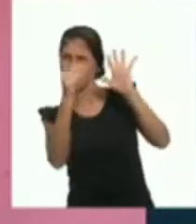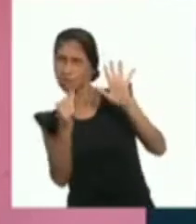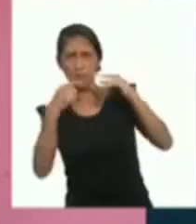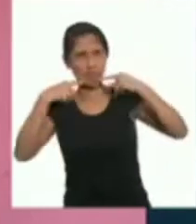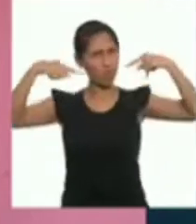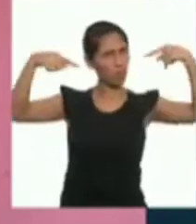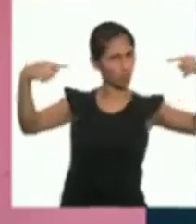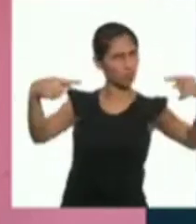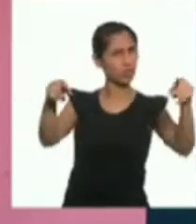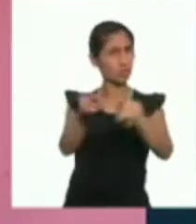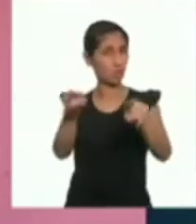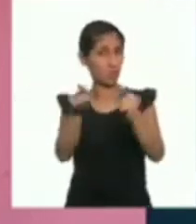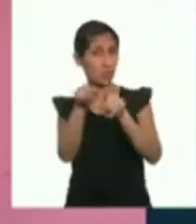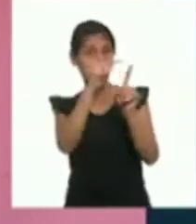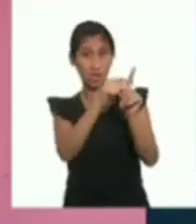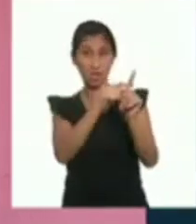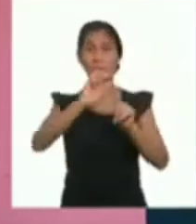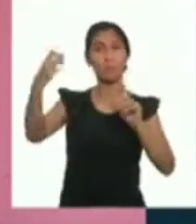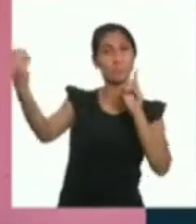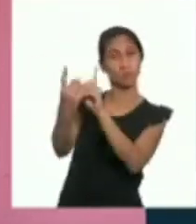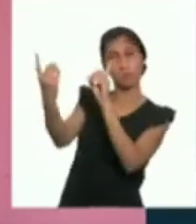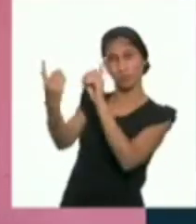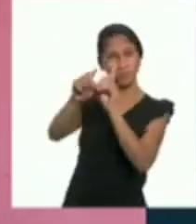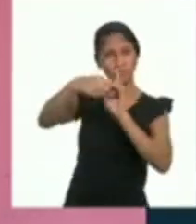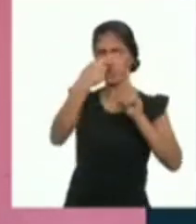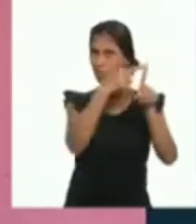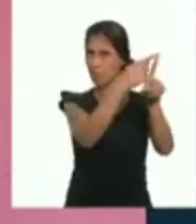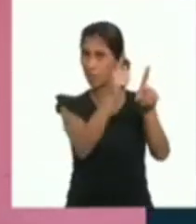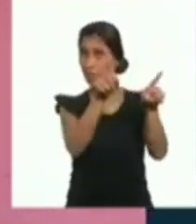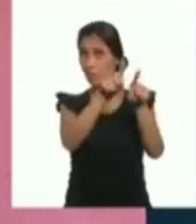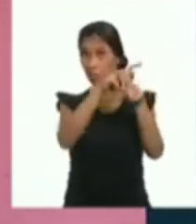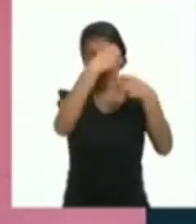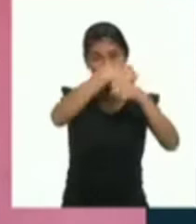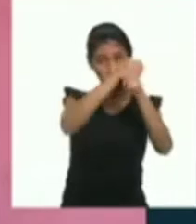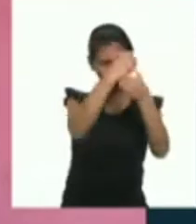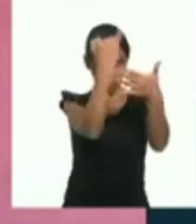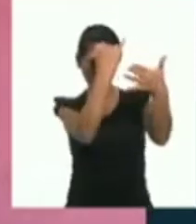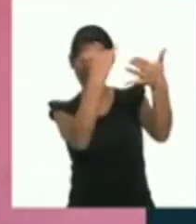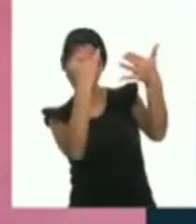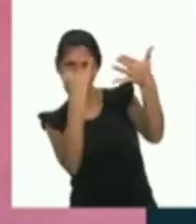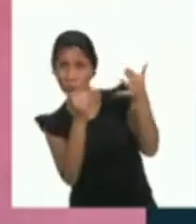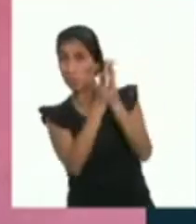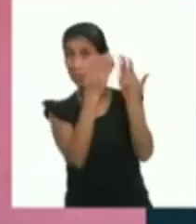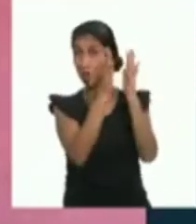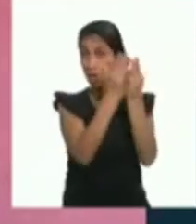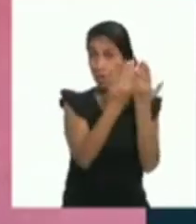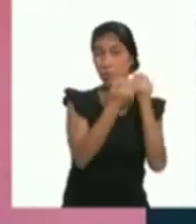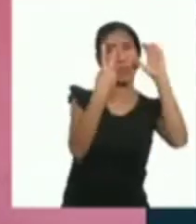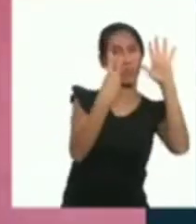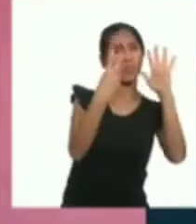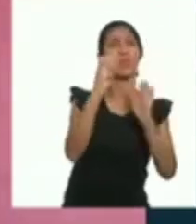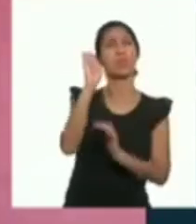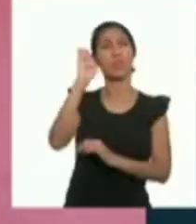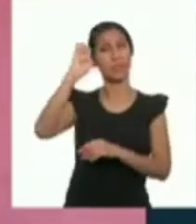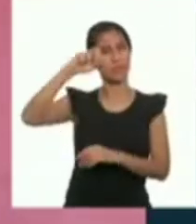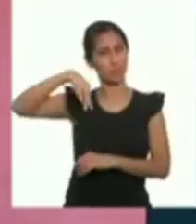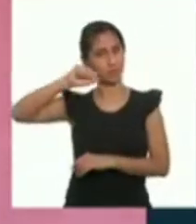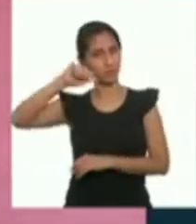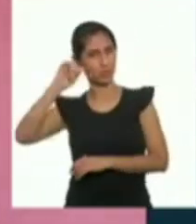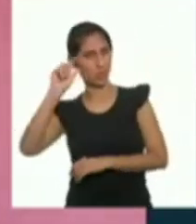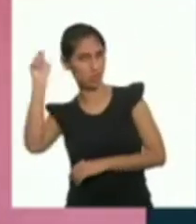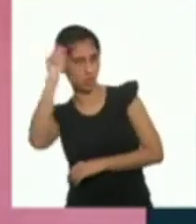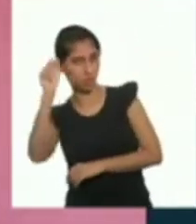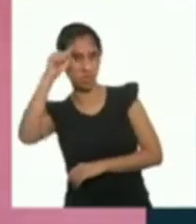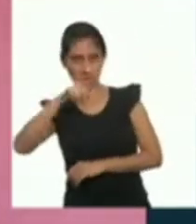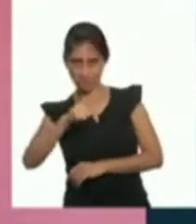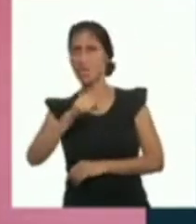y Artesanía Popular. Se vincula con los intelectuales de vanguardia y diseñó la carátula del libro 7 ensayos de interpretación